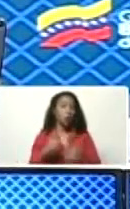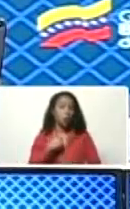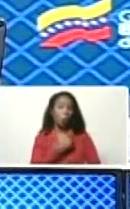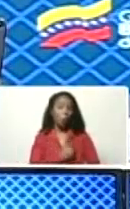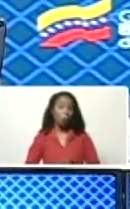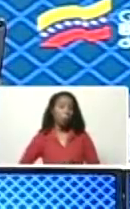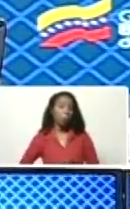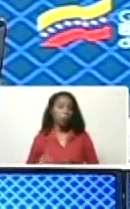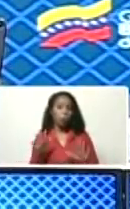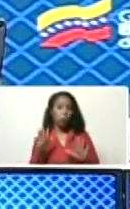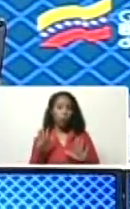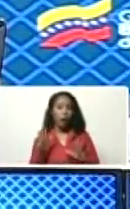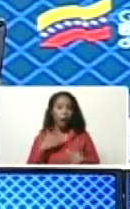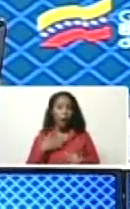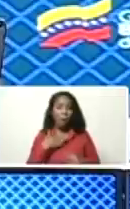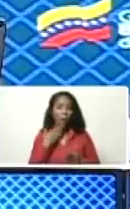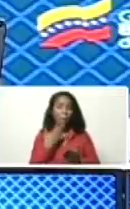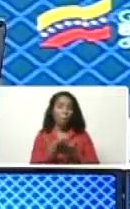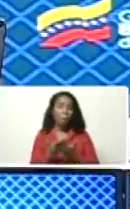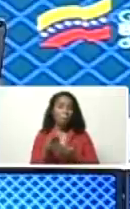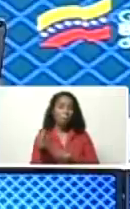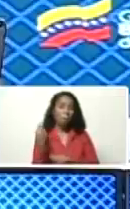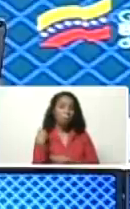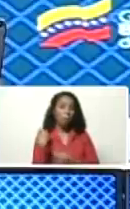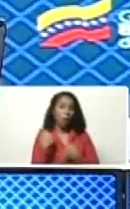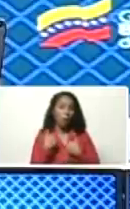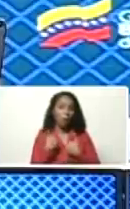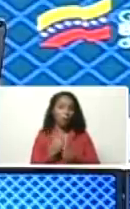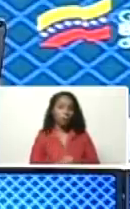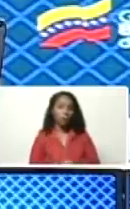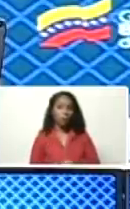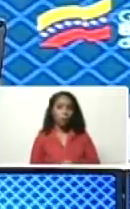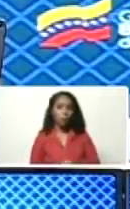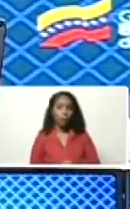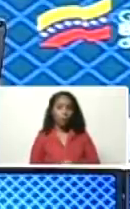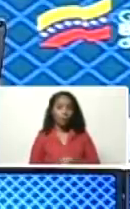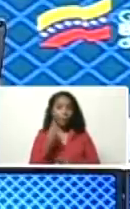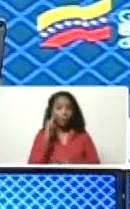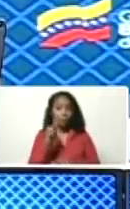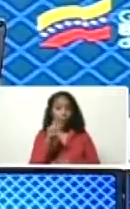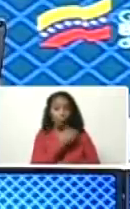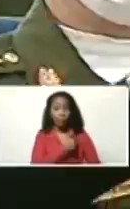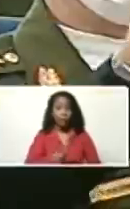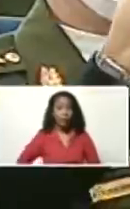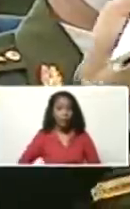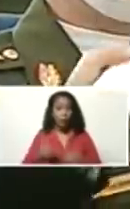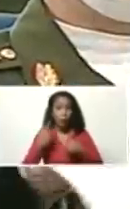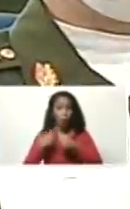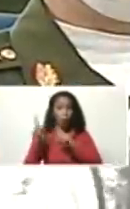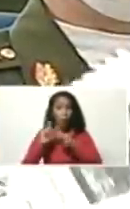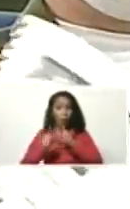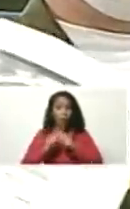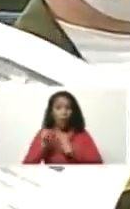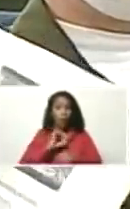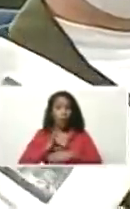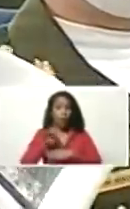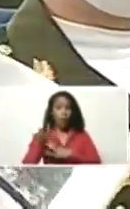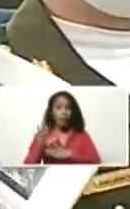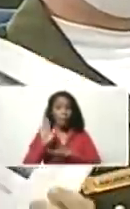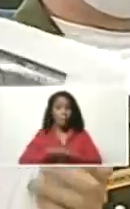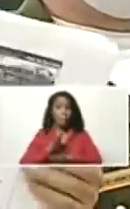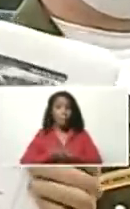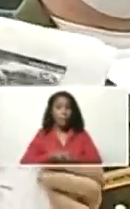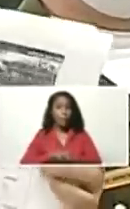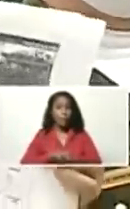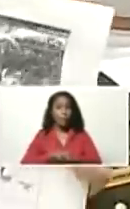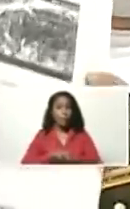presidente. Se me ha. Así es. Mire, presidente, aquí hay otra cosa que no quisiera dejar pasar. Usted no lo